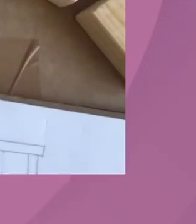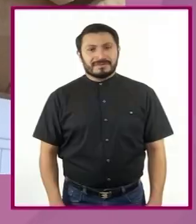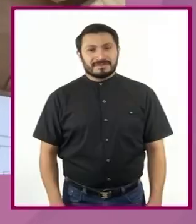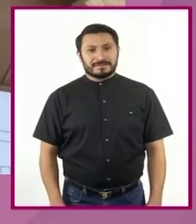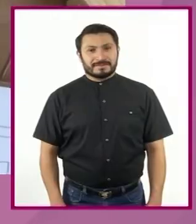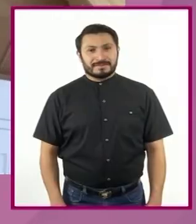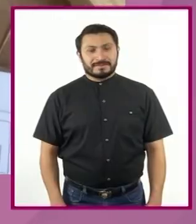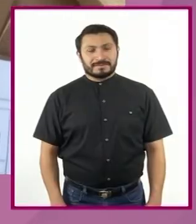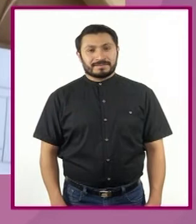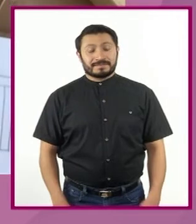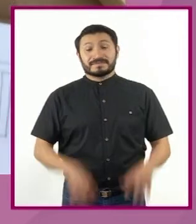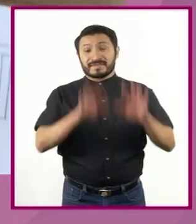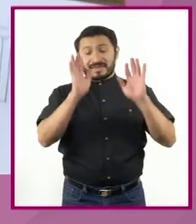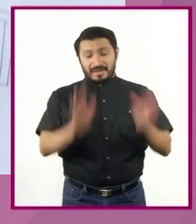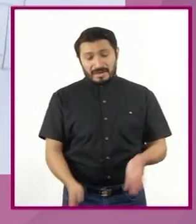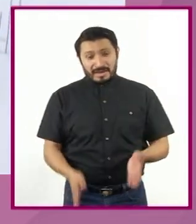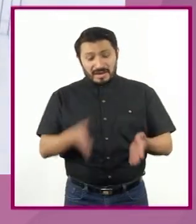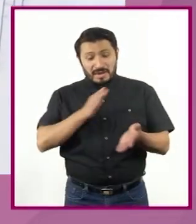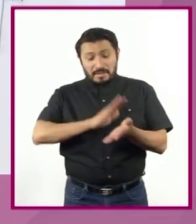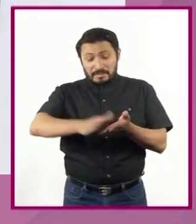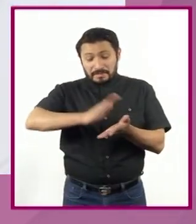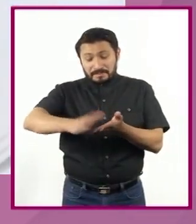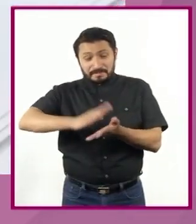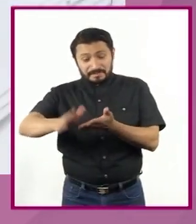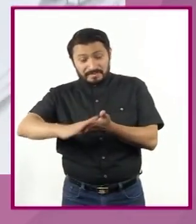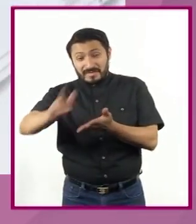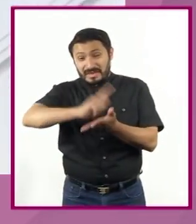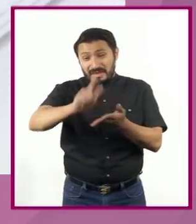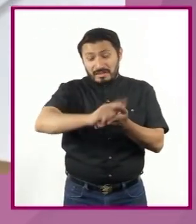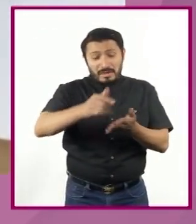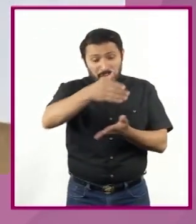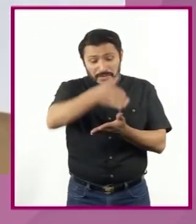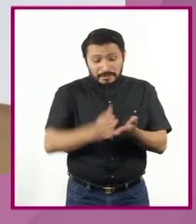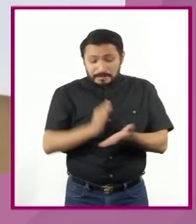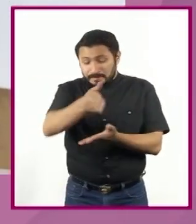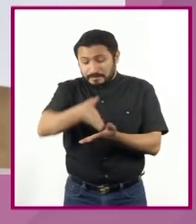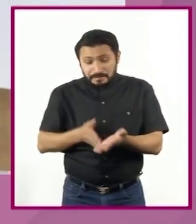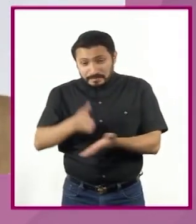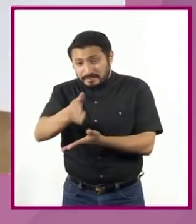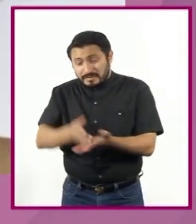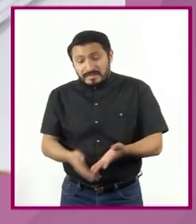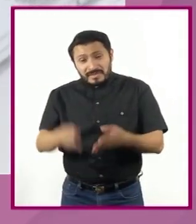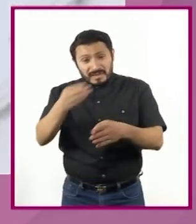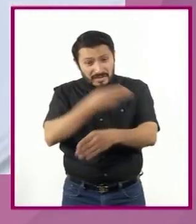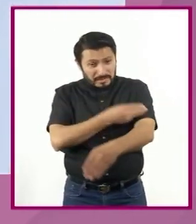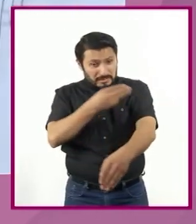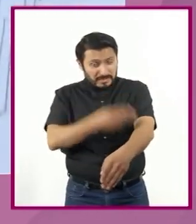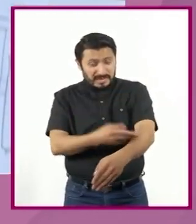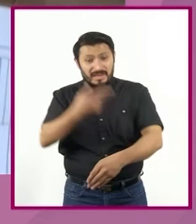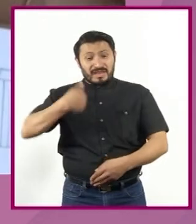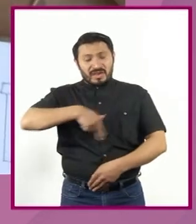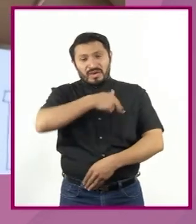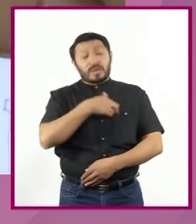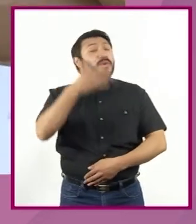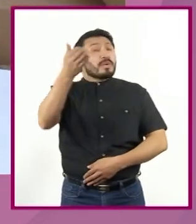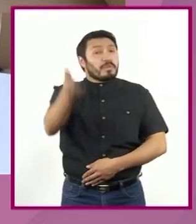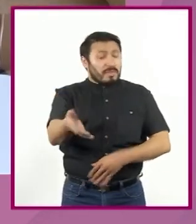Una vez cepilladas, canteadas y cortadas las maderas en las medidas que nosotros